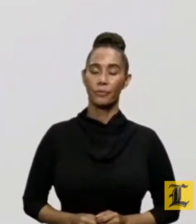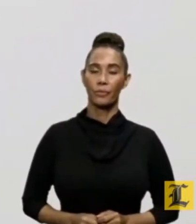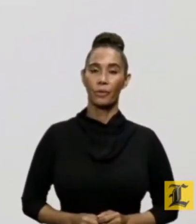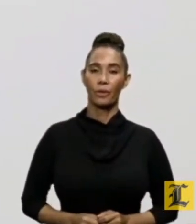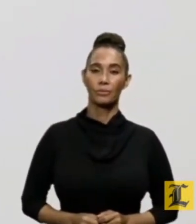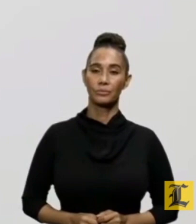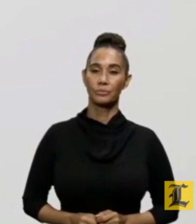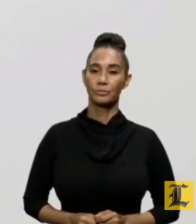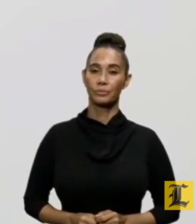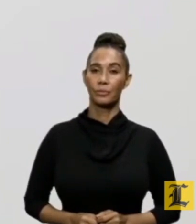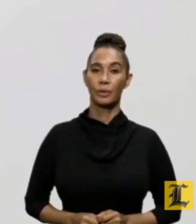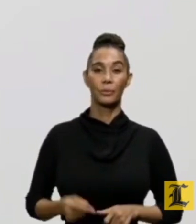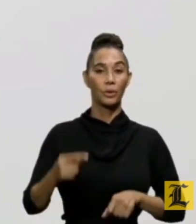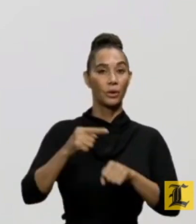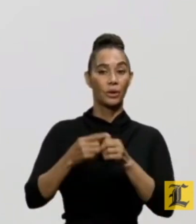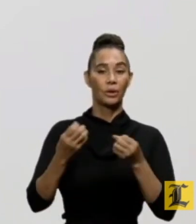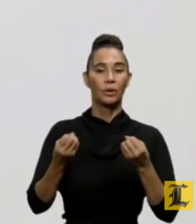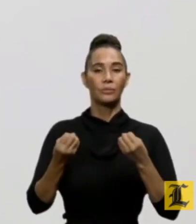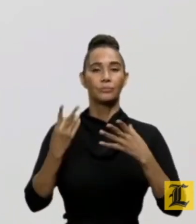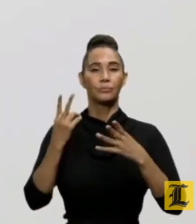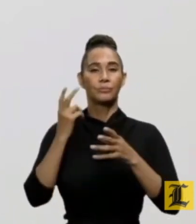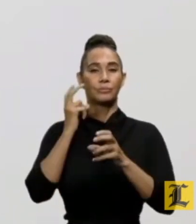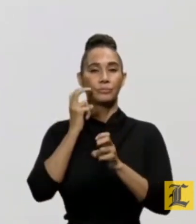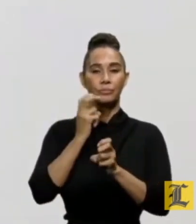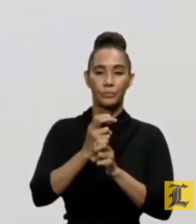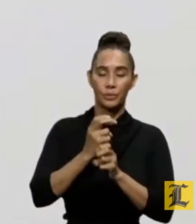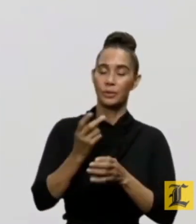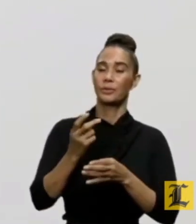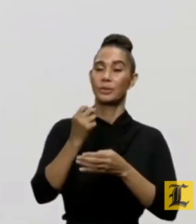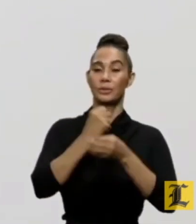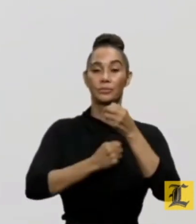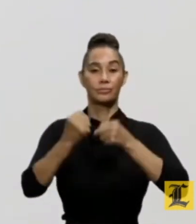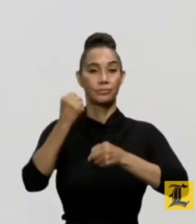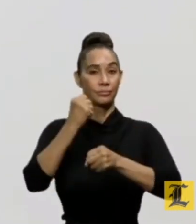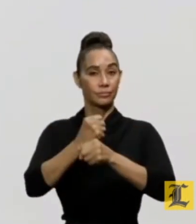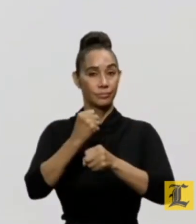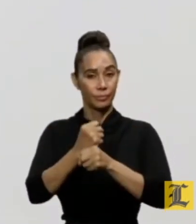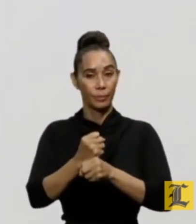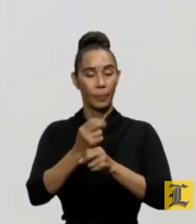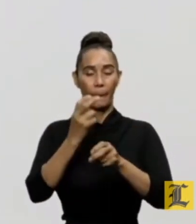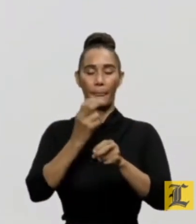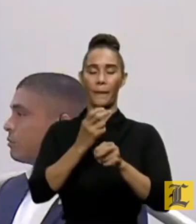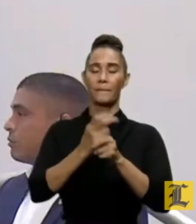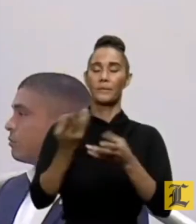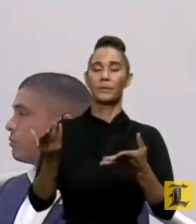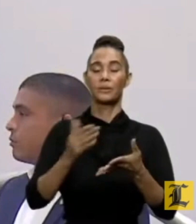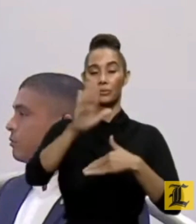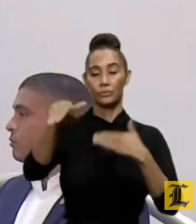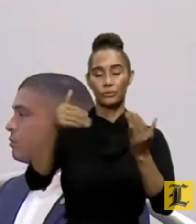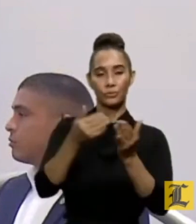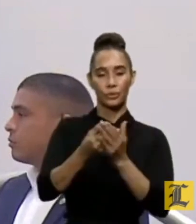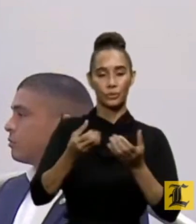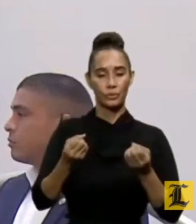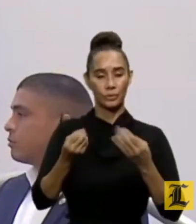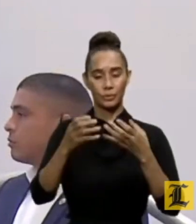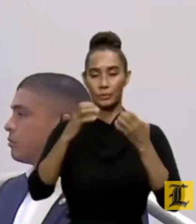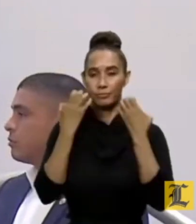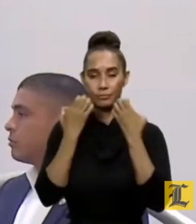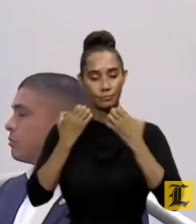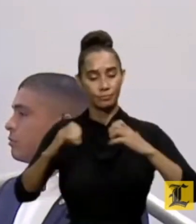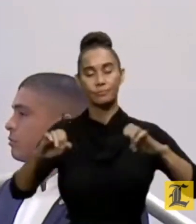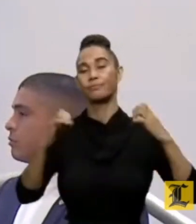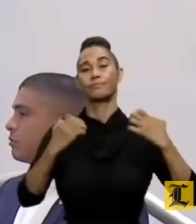pasado tiempos complicados, hemos pasado años duros, en el que hemos tenido que hacer muchos